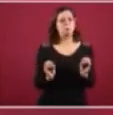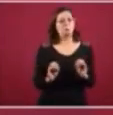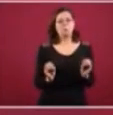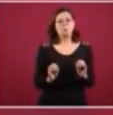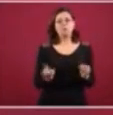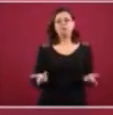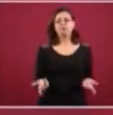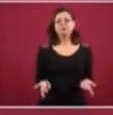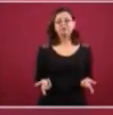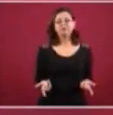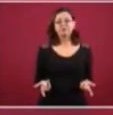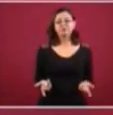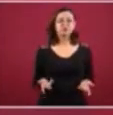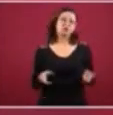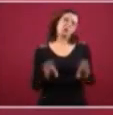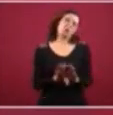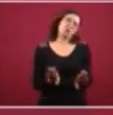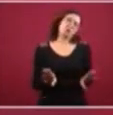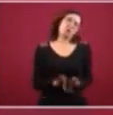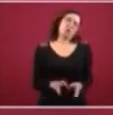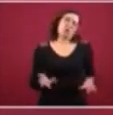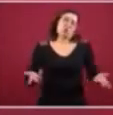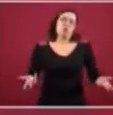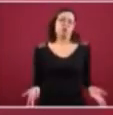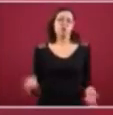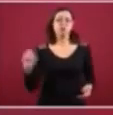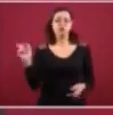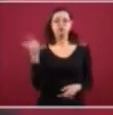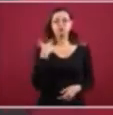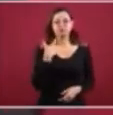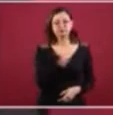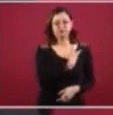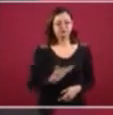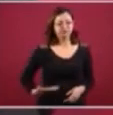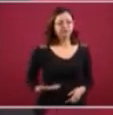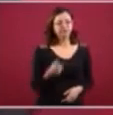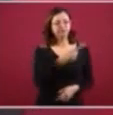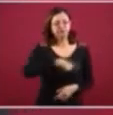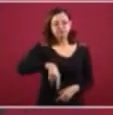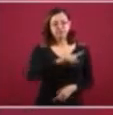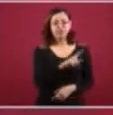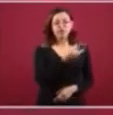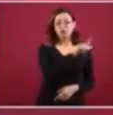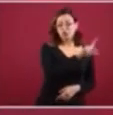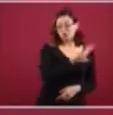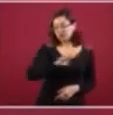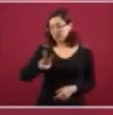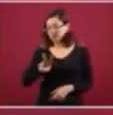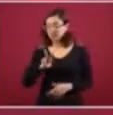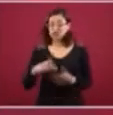ni modo que se levantaran para tener de lunes a viernes